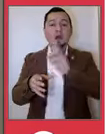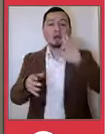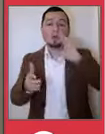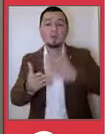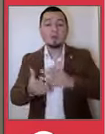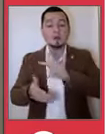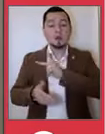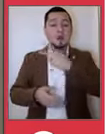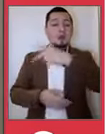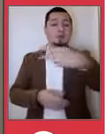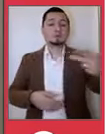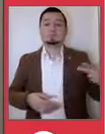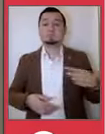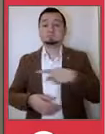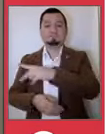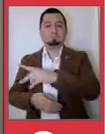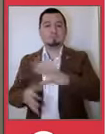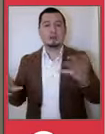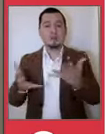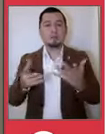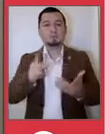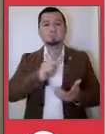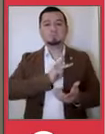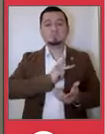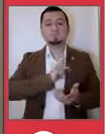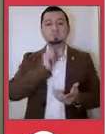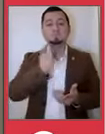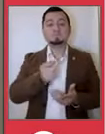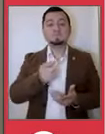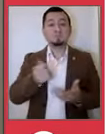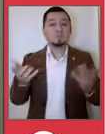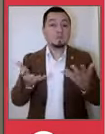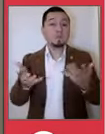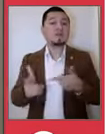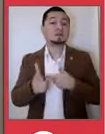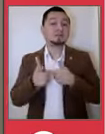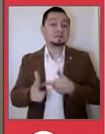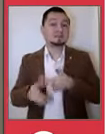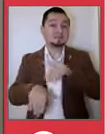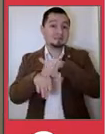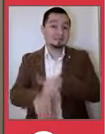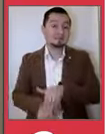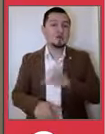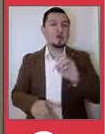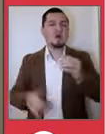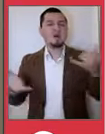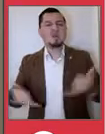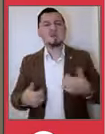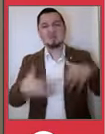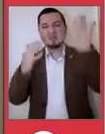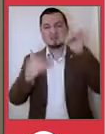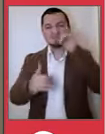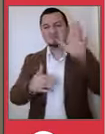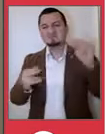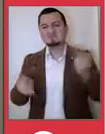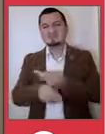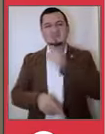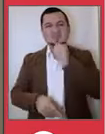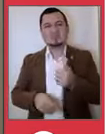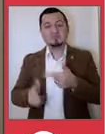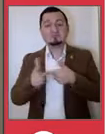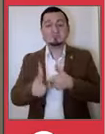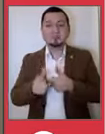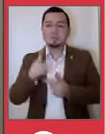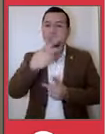de lo que está pasando y tenemos que asumir esa responsabilidad con entereza y con